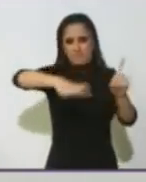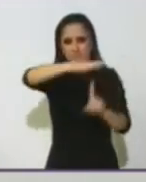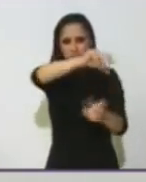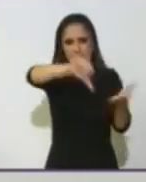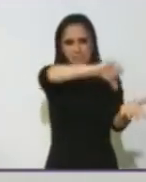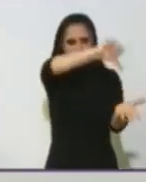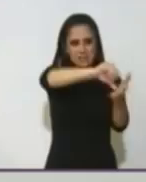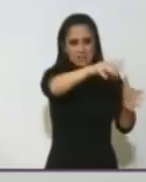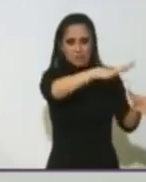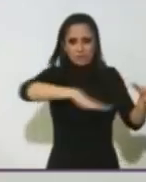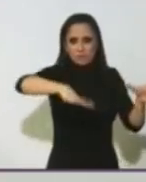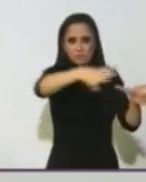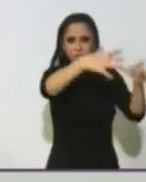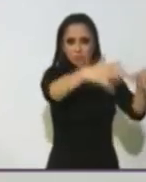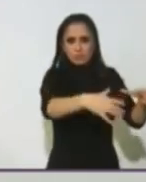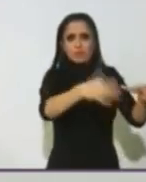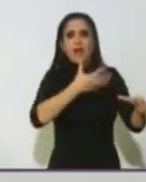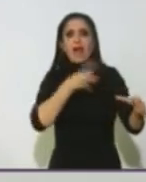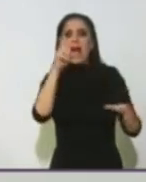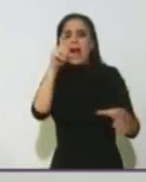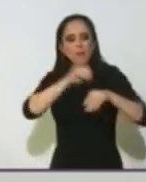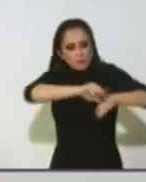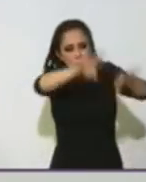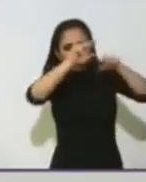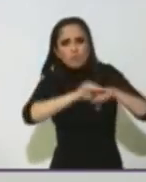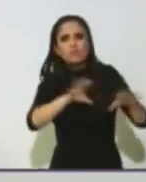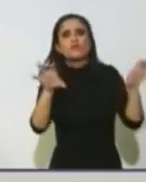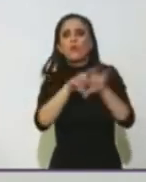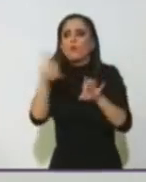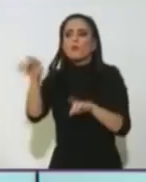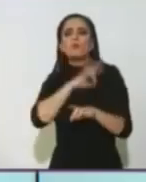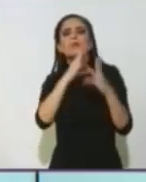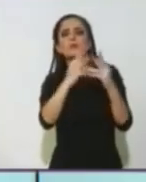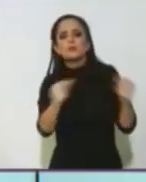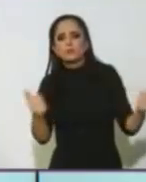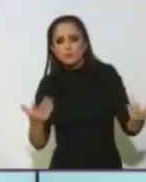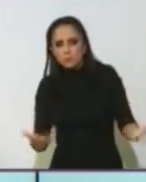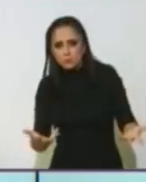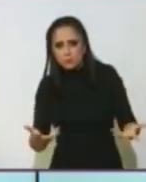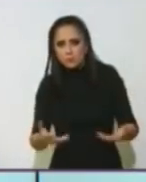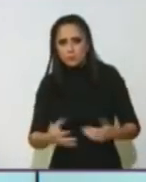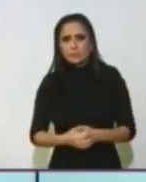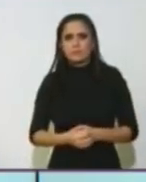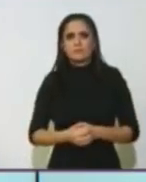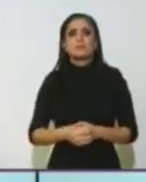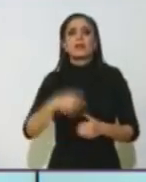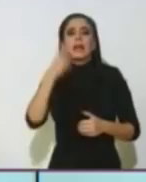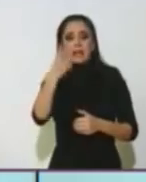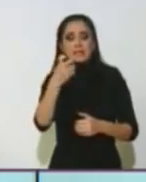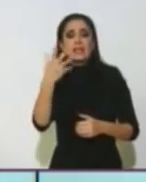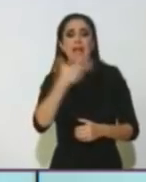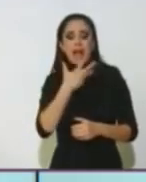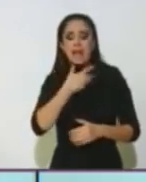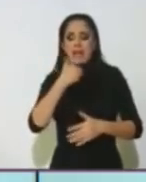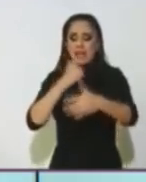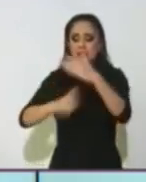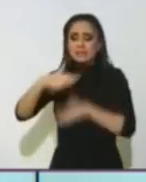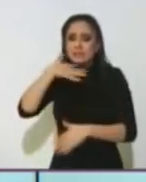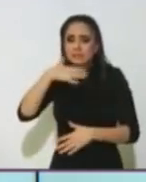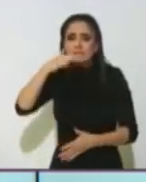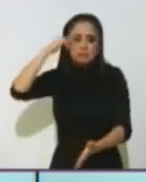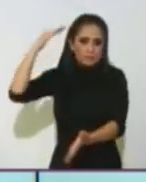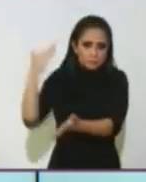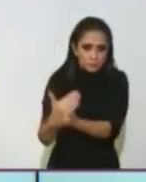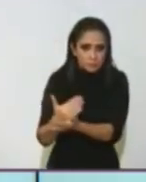rentable el tema del agua rentable entre comillas principalmente acabando con la corrupción y acabando con la